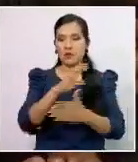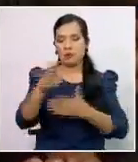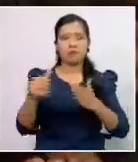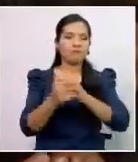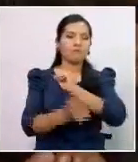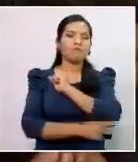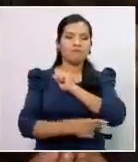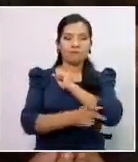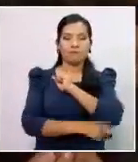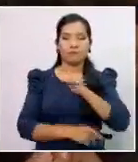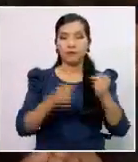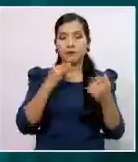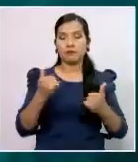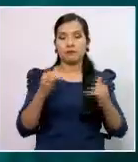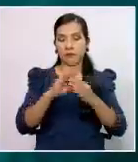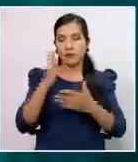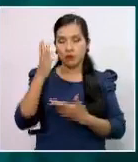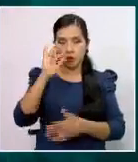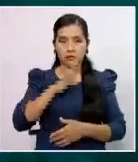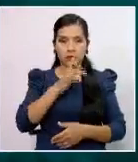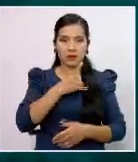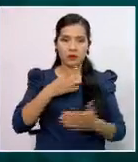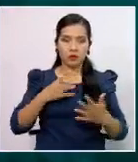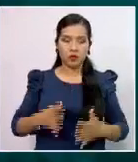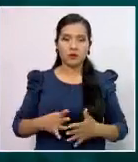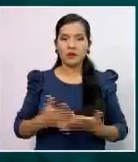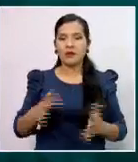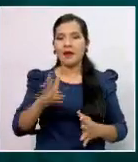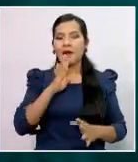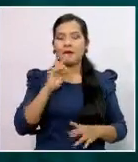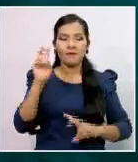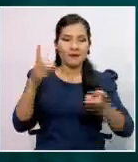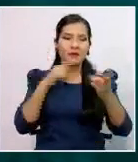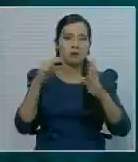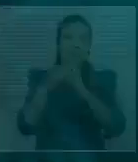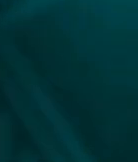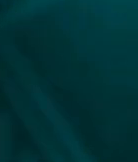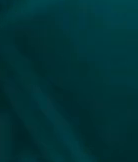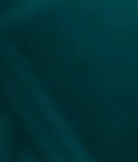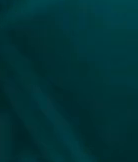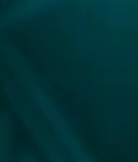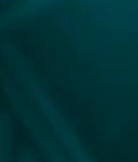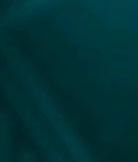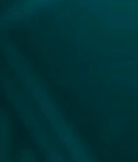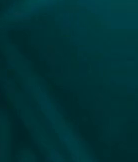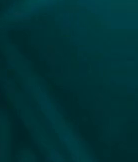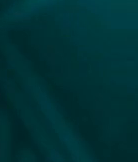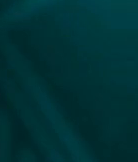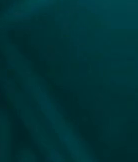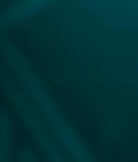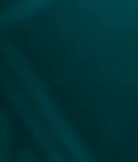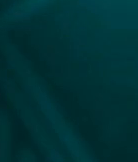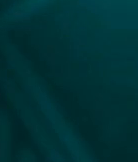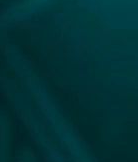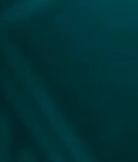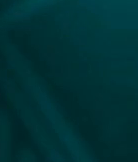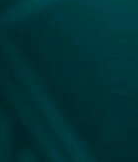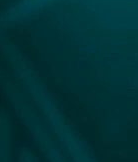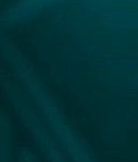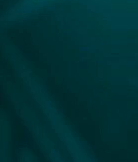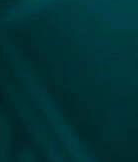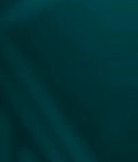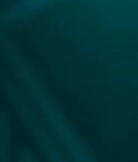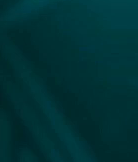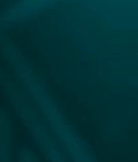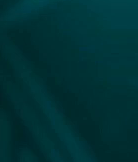lo expresado por el diputado Alarcón, el parágrafo cuarto de la normativa en cuestión establece que las acciones de movilización social, no constitutivas